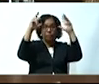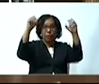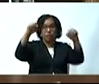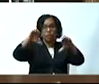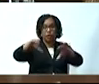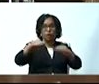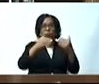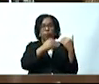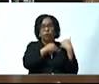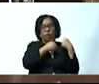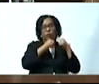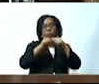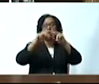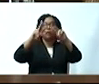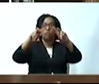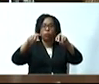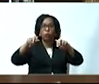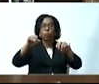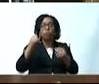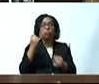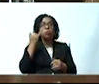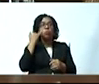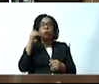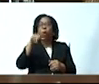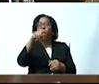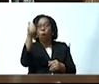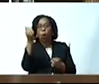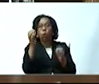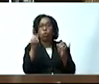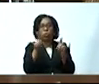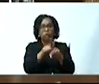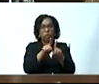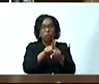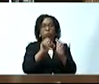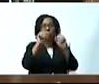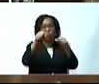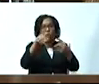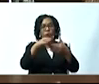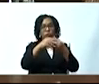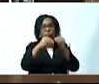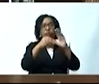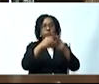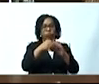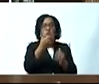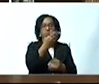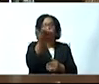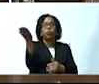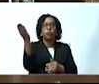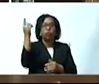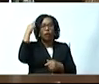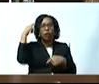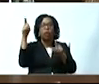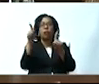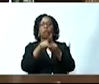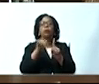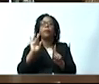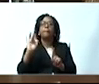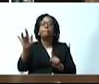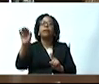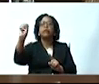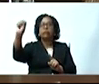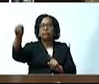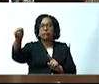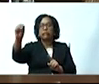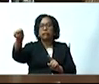explicaciones del lugar. Los diputados que estén de acuerdo, pulsen sí, y si no están de acuerdo, pulsen no. Solicito a los diputados que